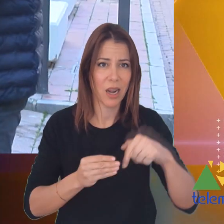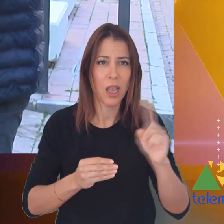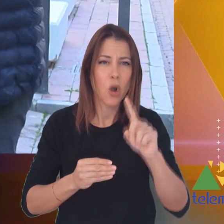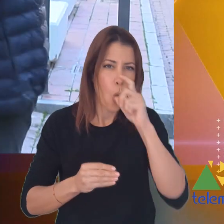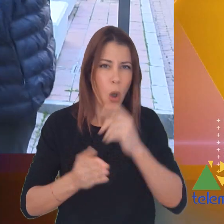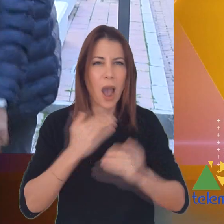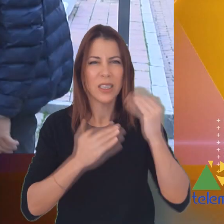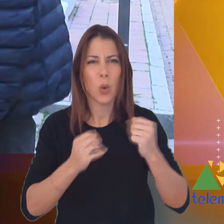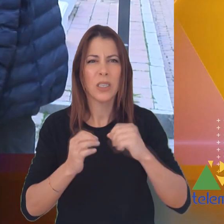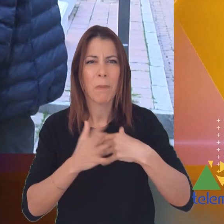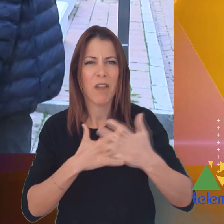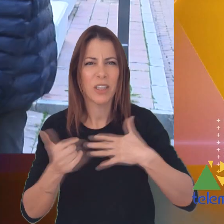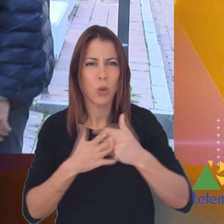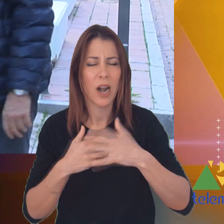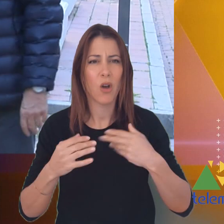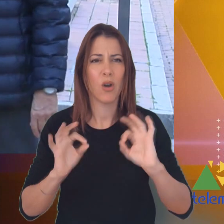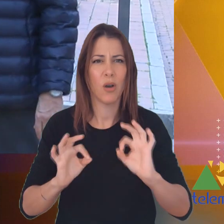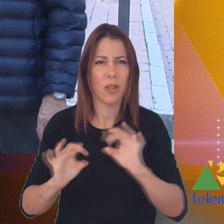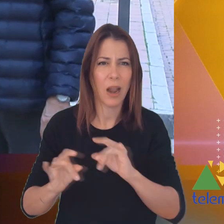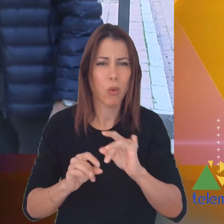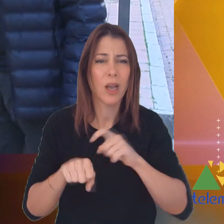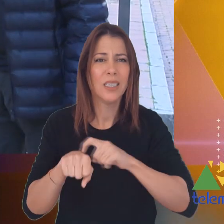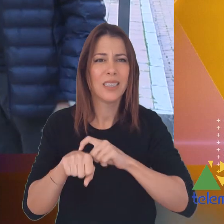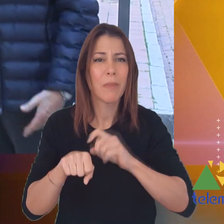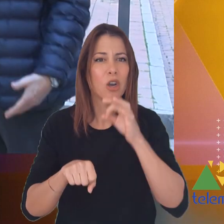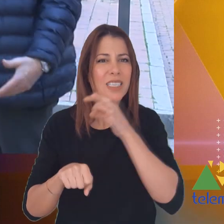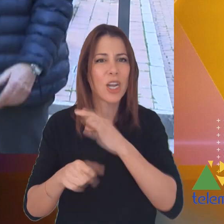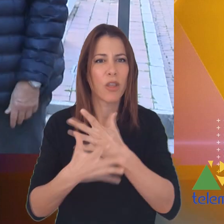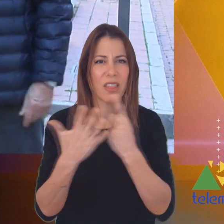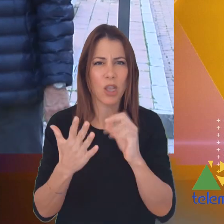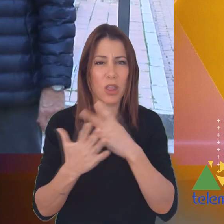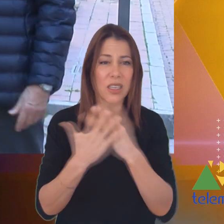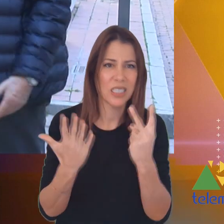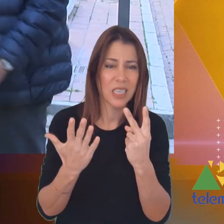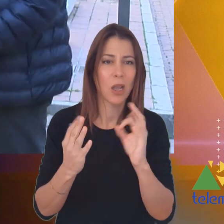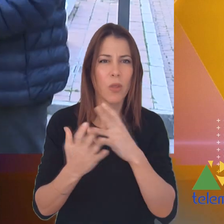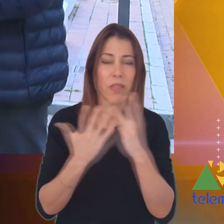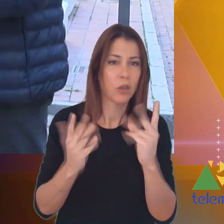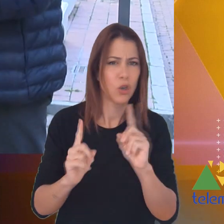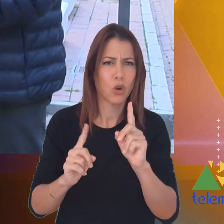antiguos ingenios manufactureros del azúcar típicos del siglo XVI o XVII o el